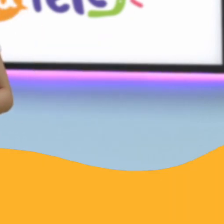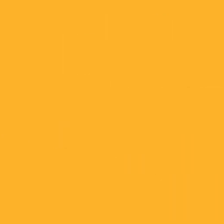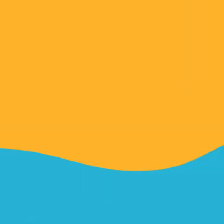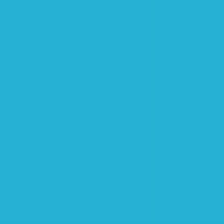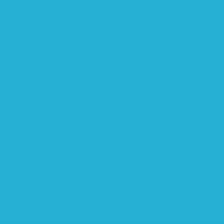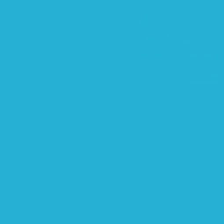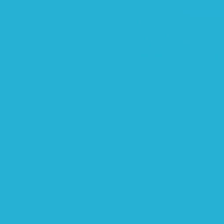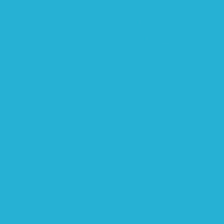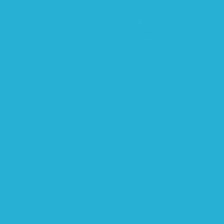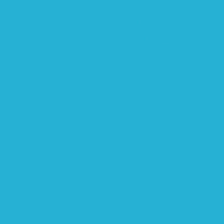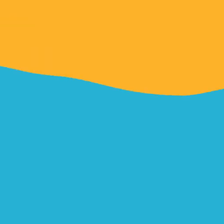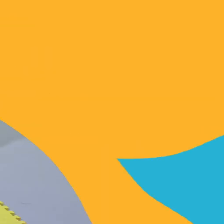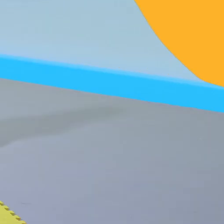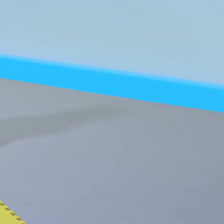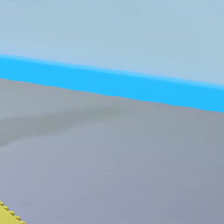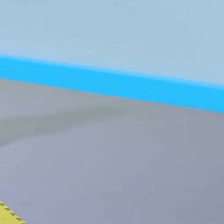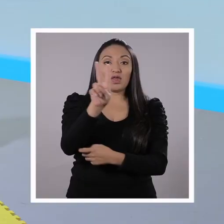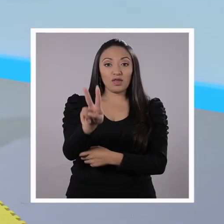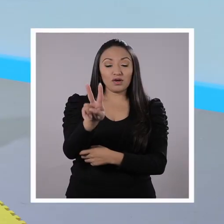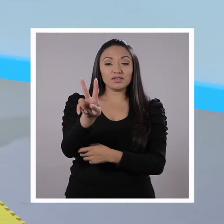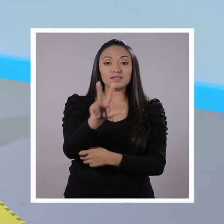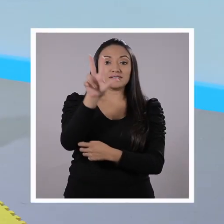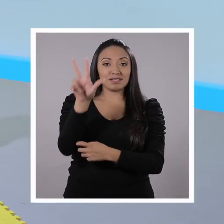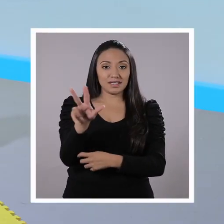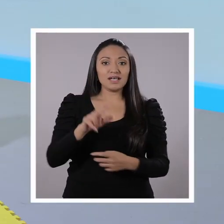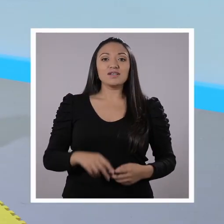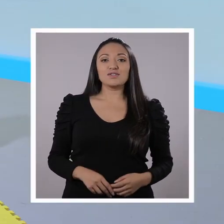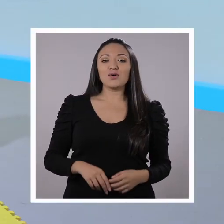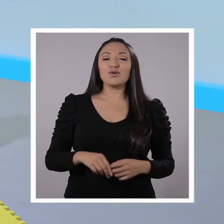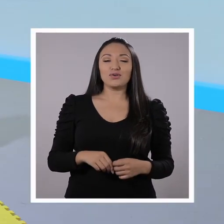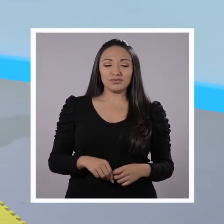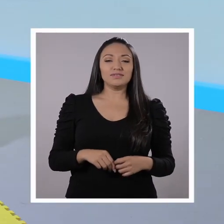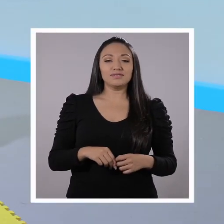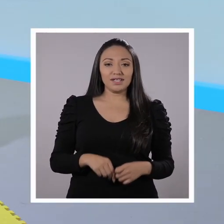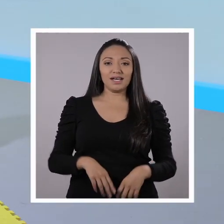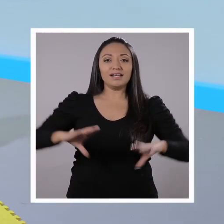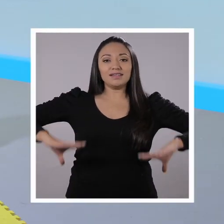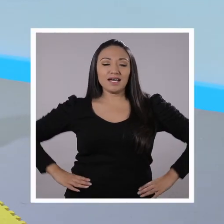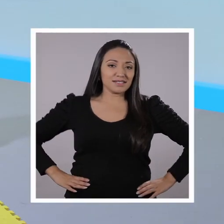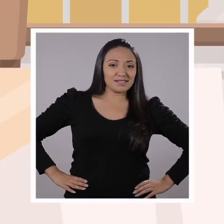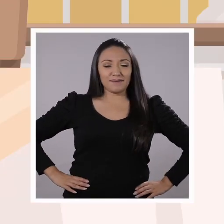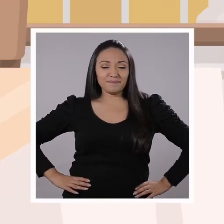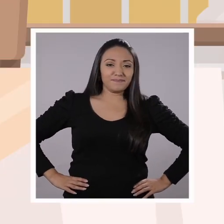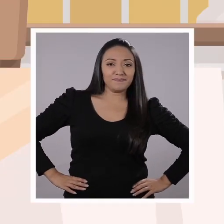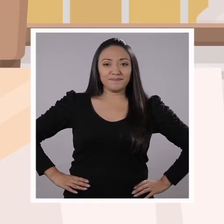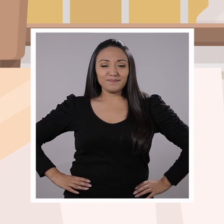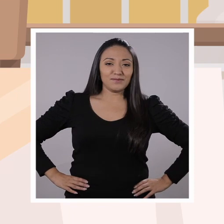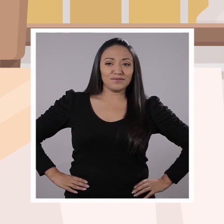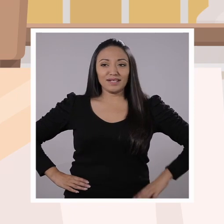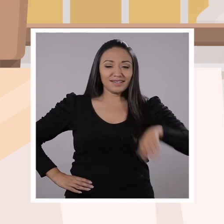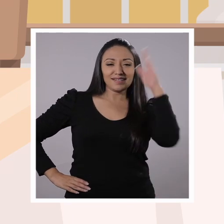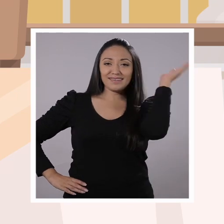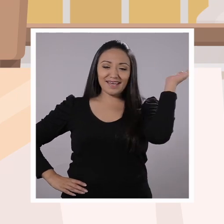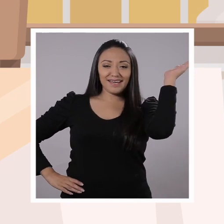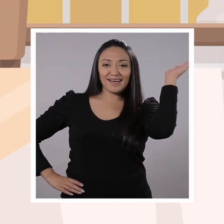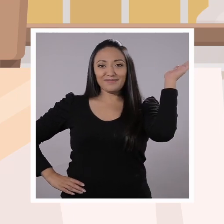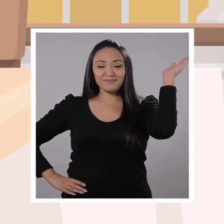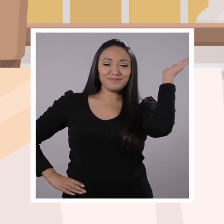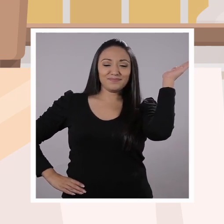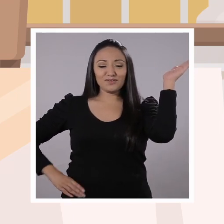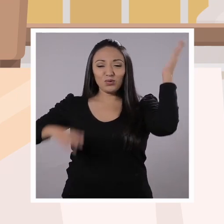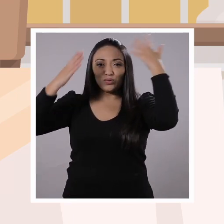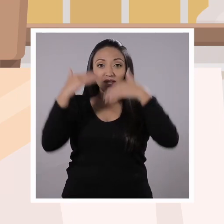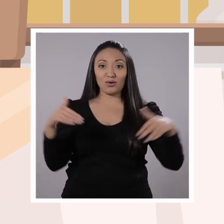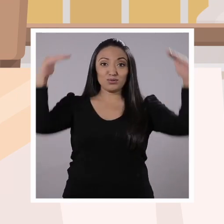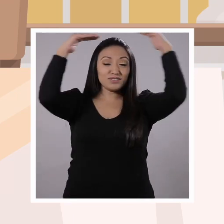nosotros. Vamos a empezar. Uno, dos, tres. Soy una